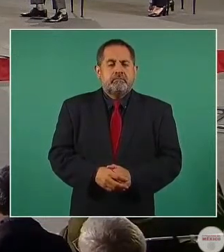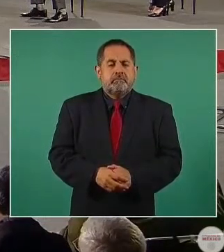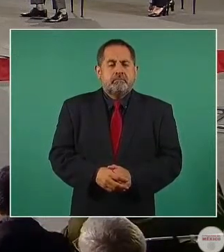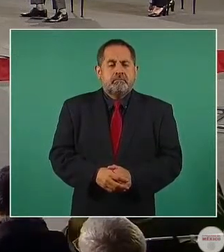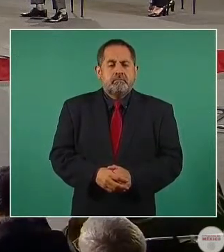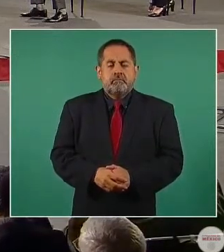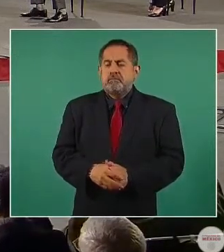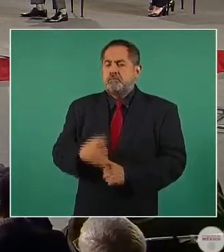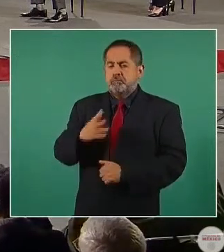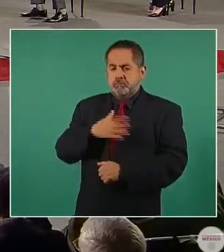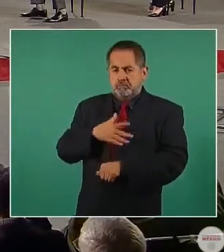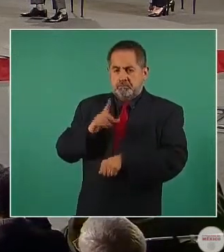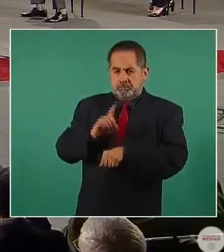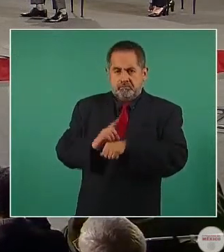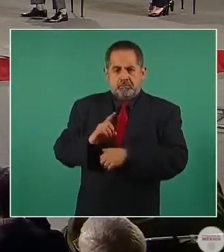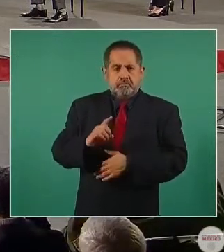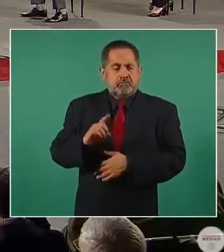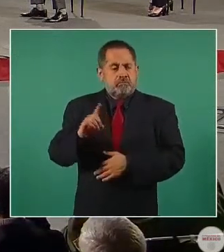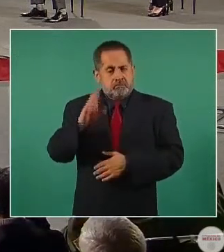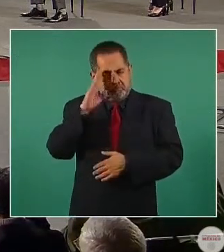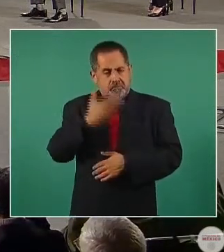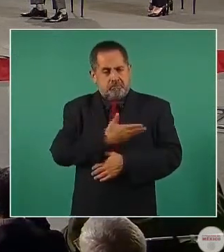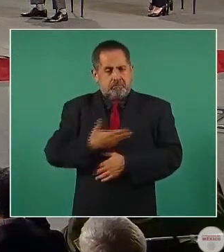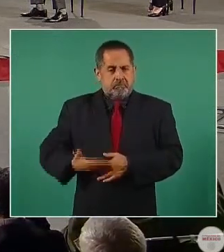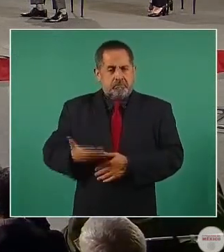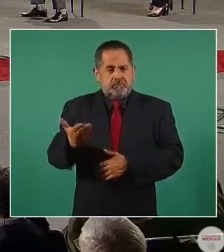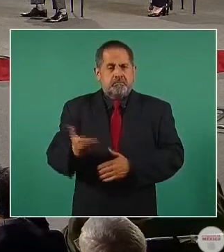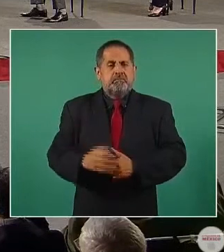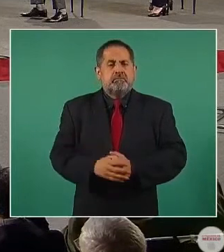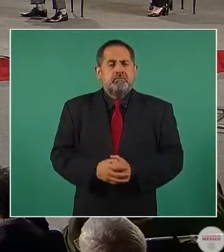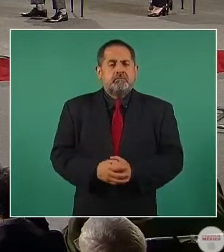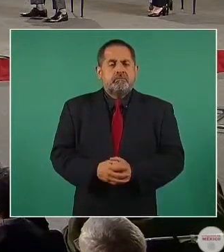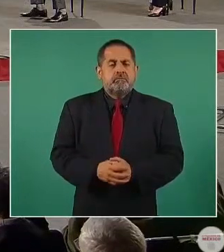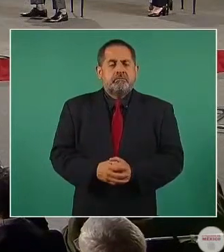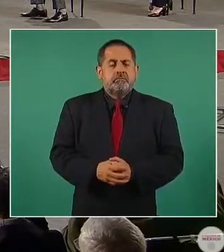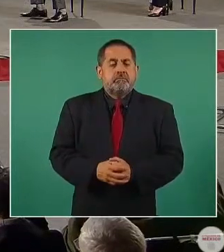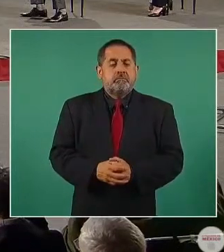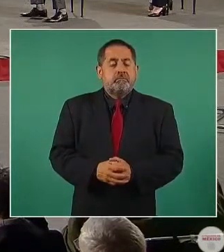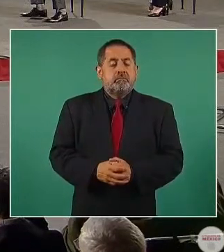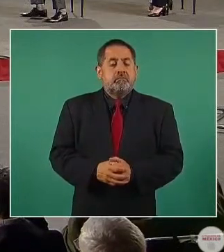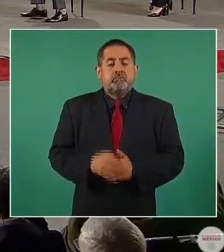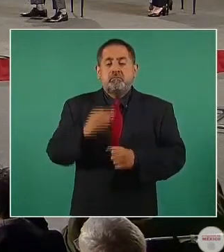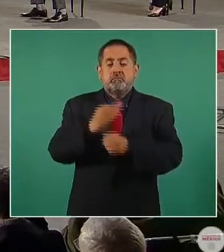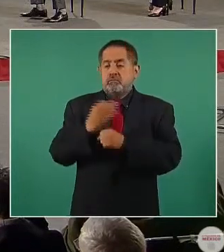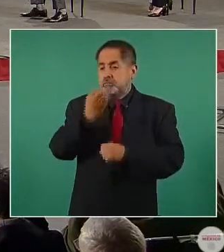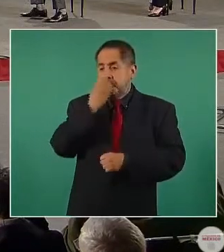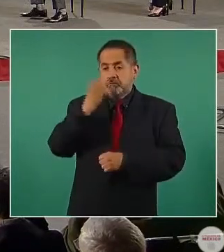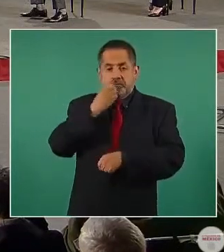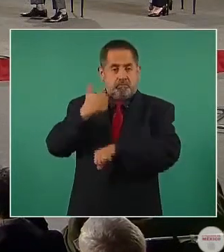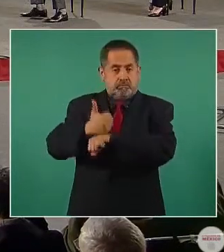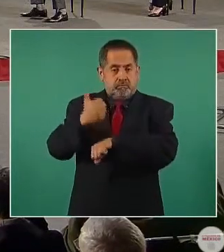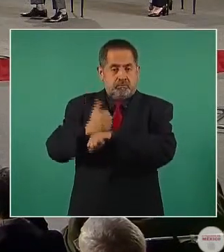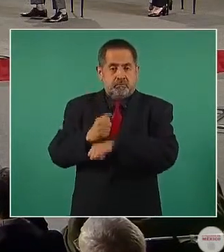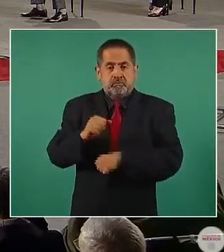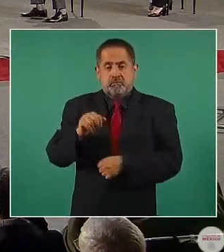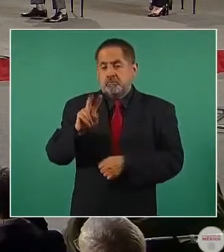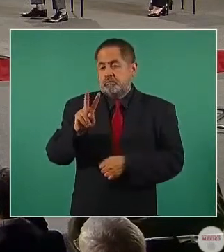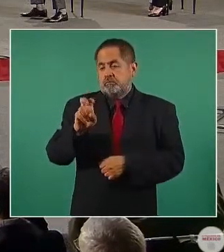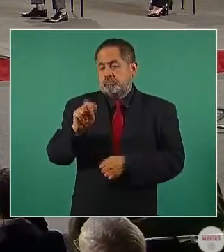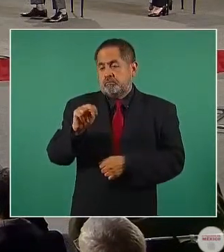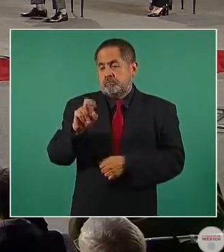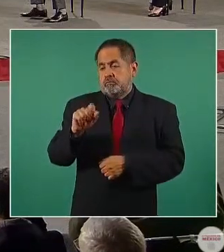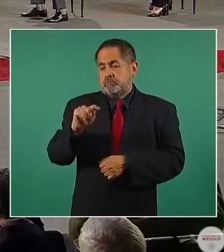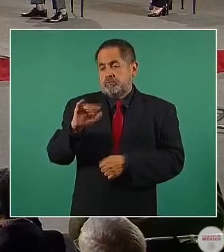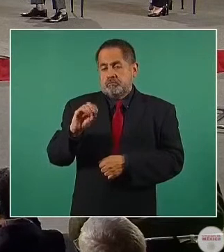Muy buenos días, señor presidente. Sí, Mauricio. Estamos aquí en la escuela primaria Venustiano Carranza de